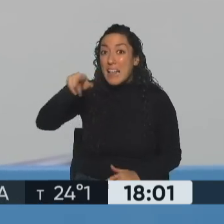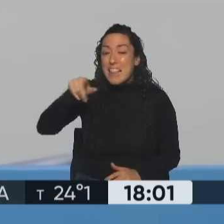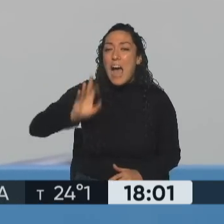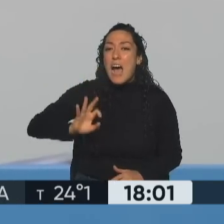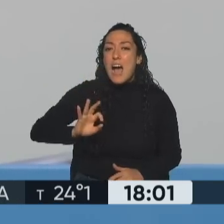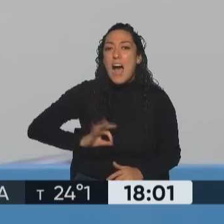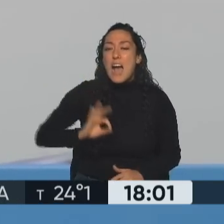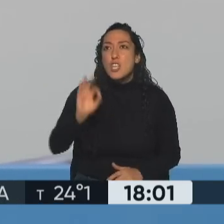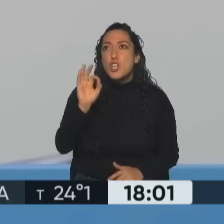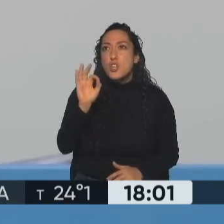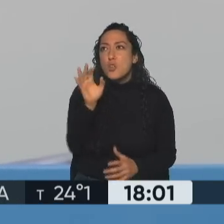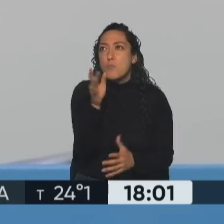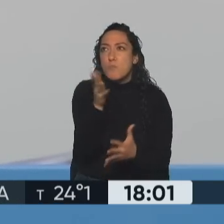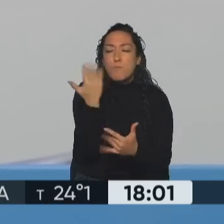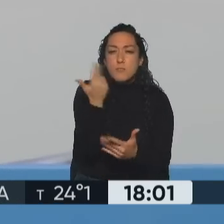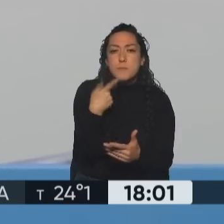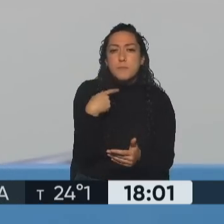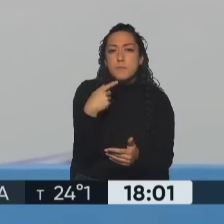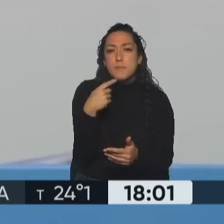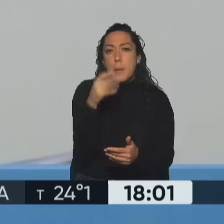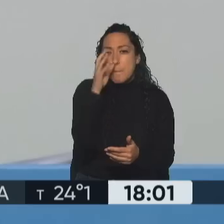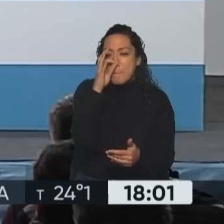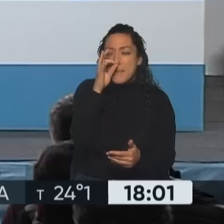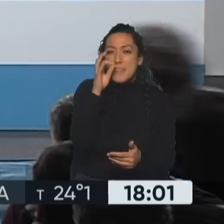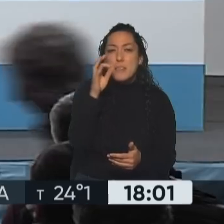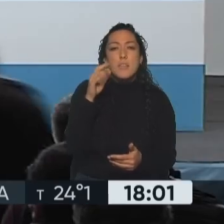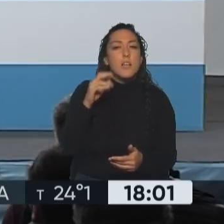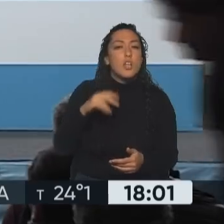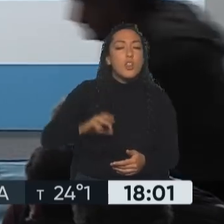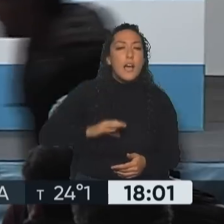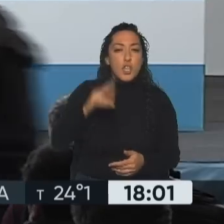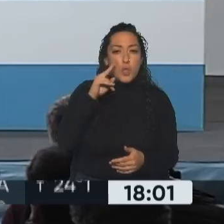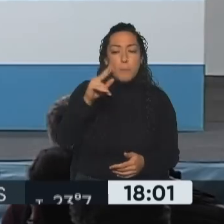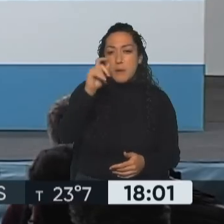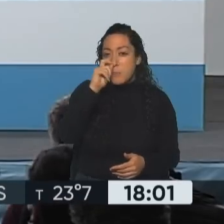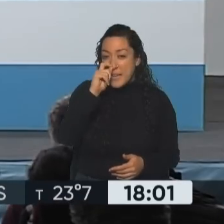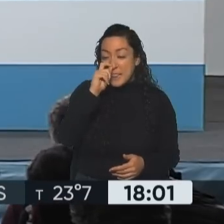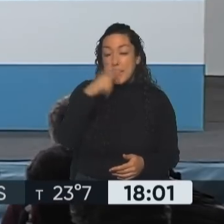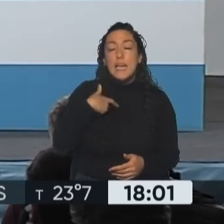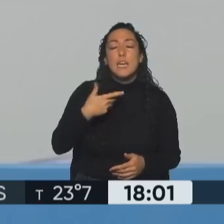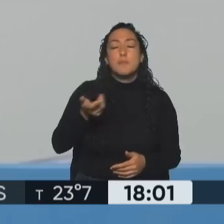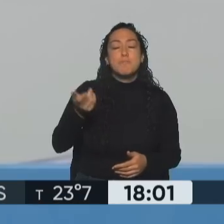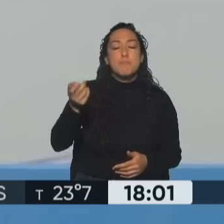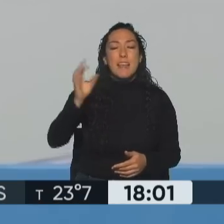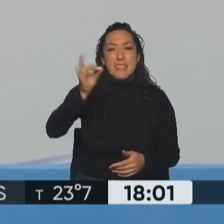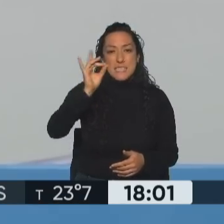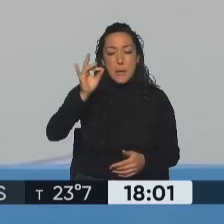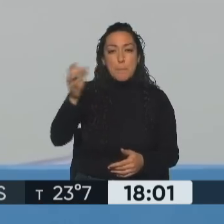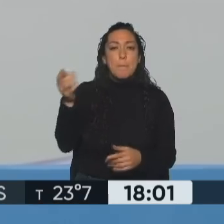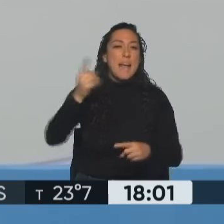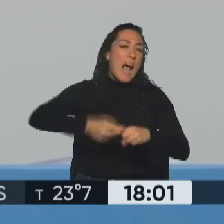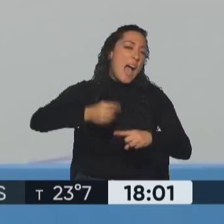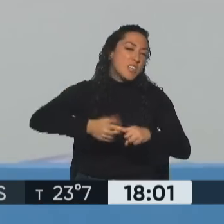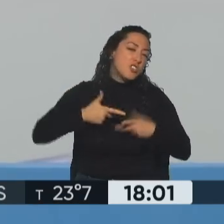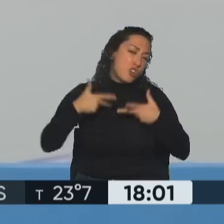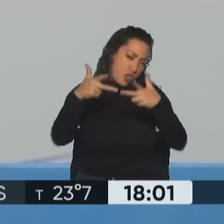por el 20 de diciembre, si mal no recuerdo, del 2020, 20 de diciembre del 2020, dije en un acto donde